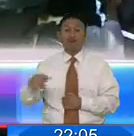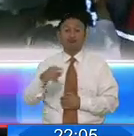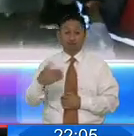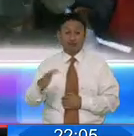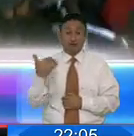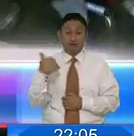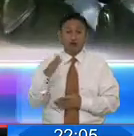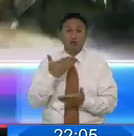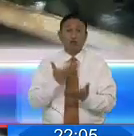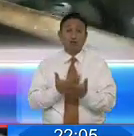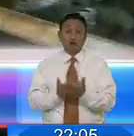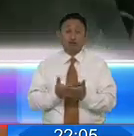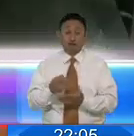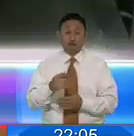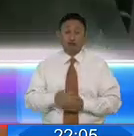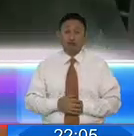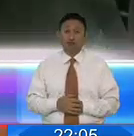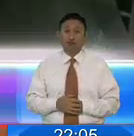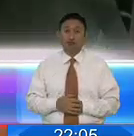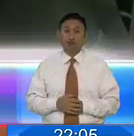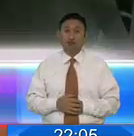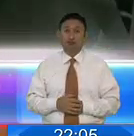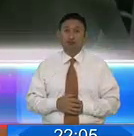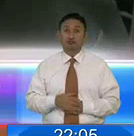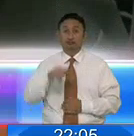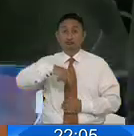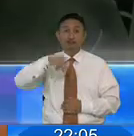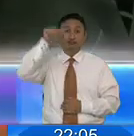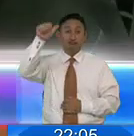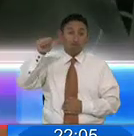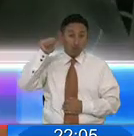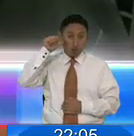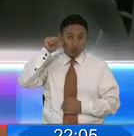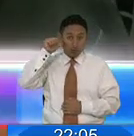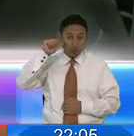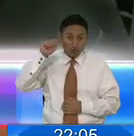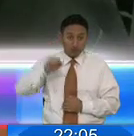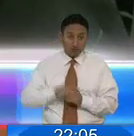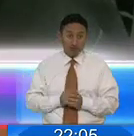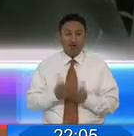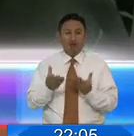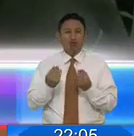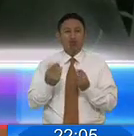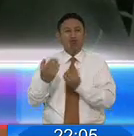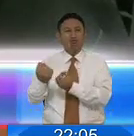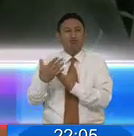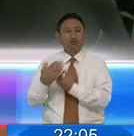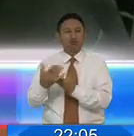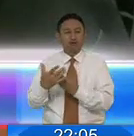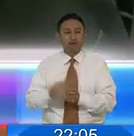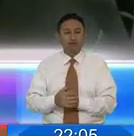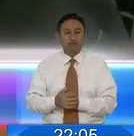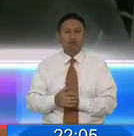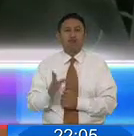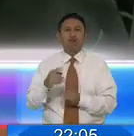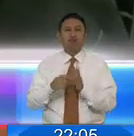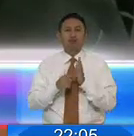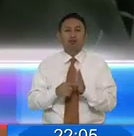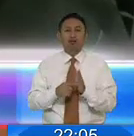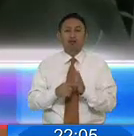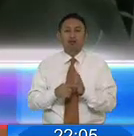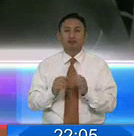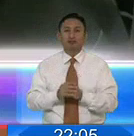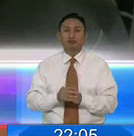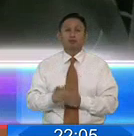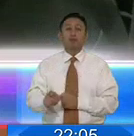para su detención dijo dentro de estos audios se encuentra abundante información que da cuenta justamente de